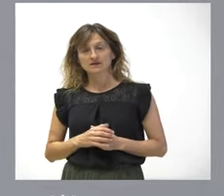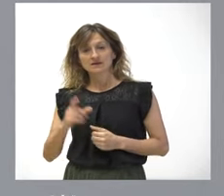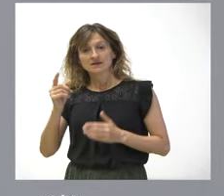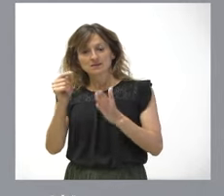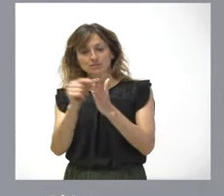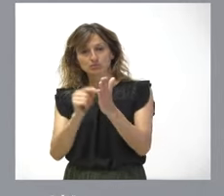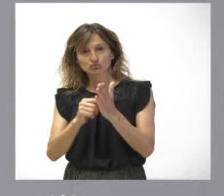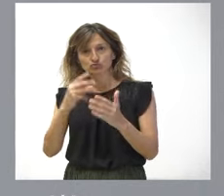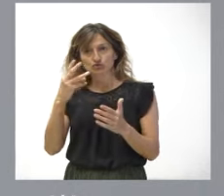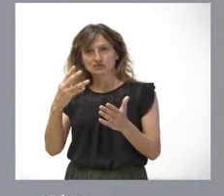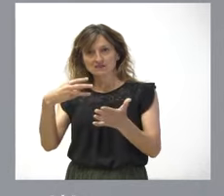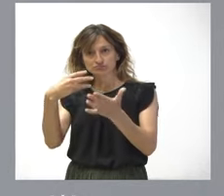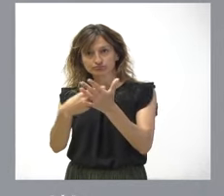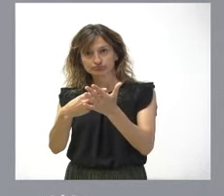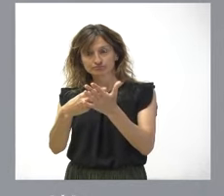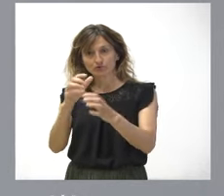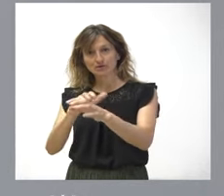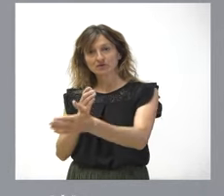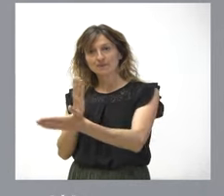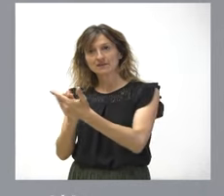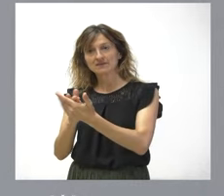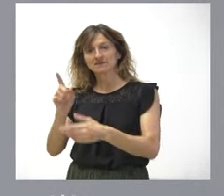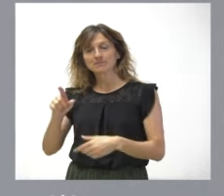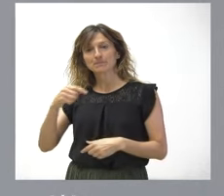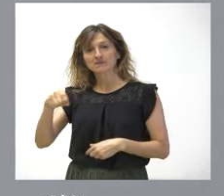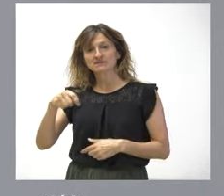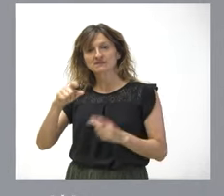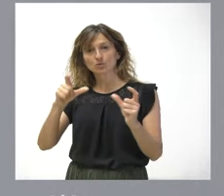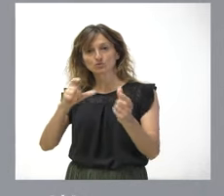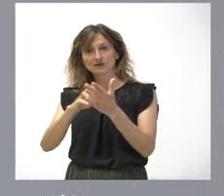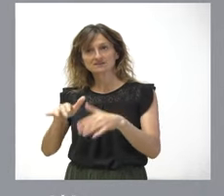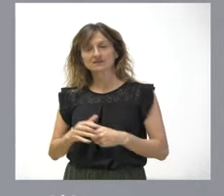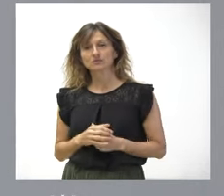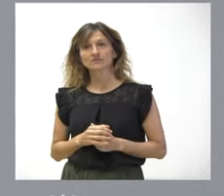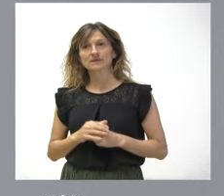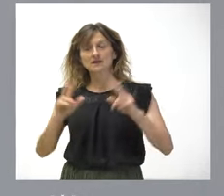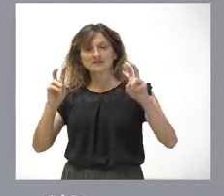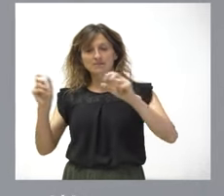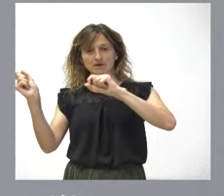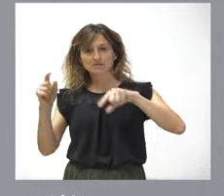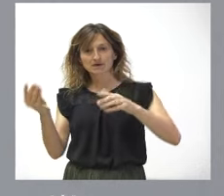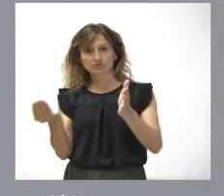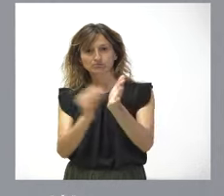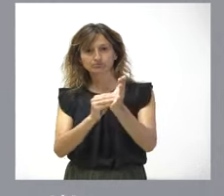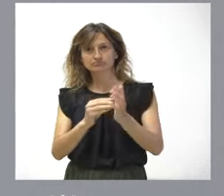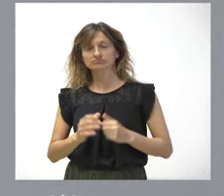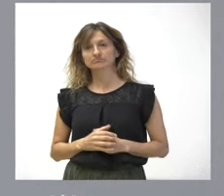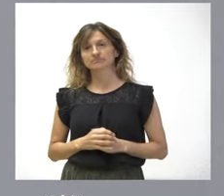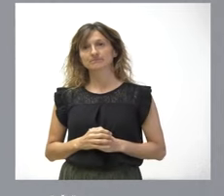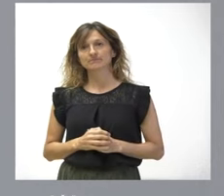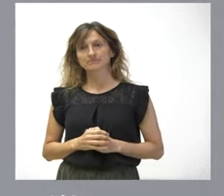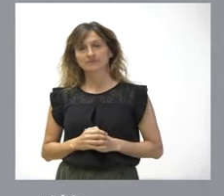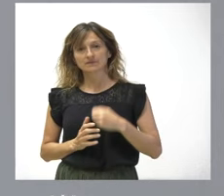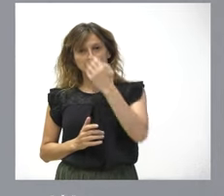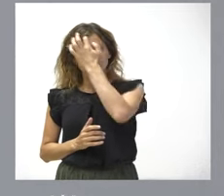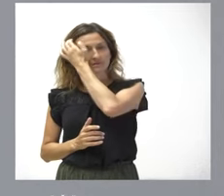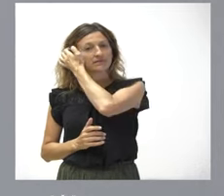han pedido la mayor parte de las comunidades autónomas y que ha pedido el presidente de la junta de Castilla y león el tema de inmigración es uno de ellos el tema de la falta